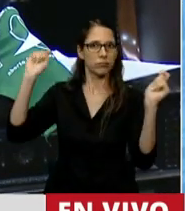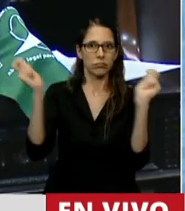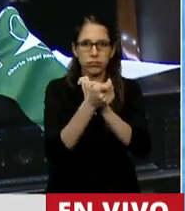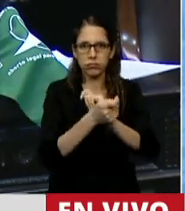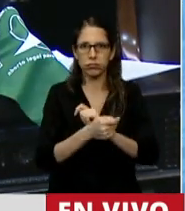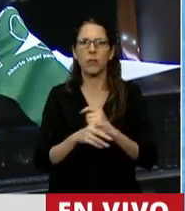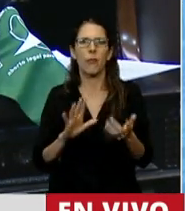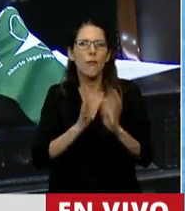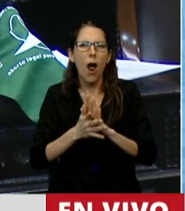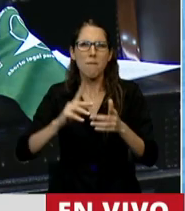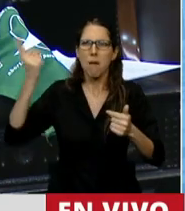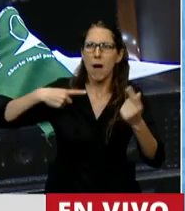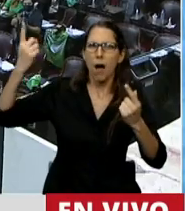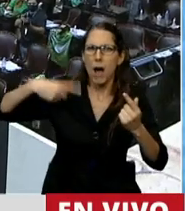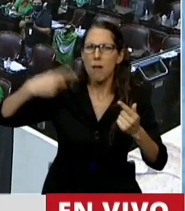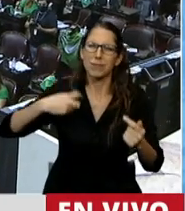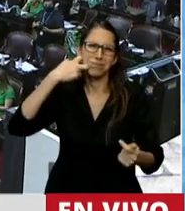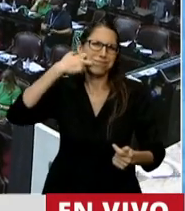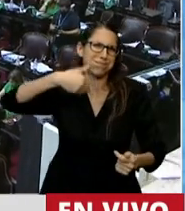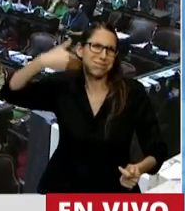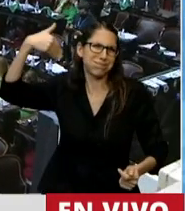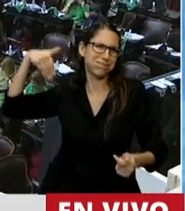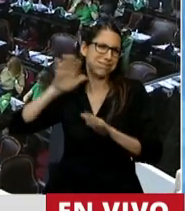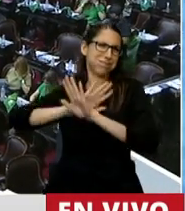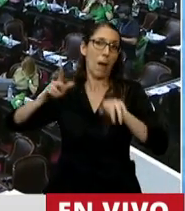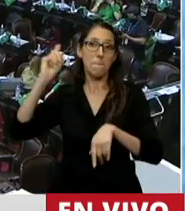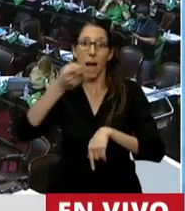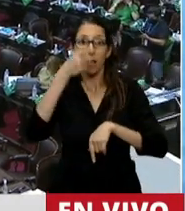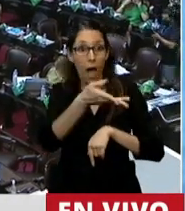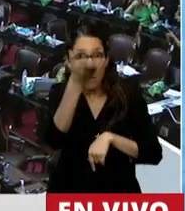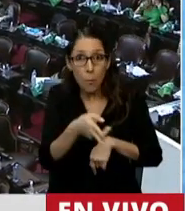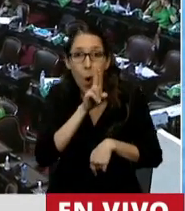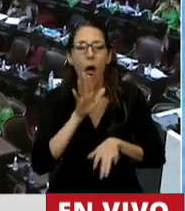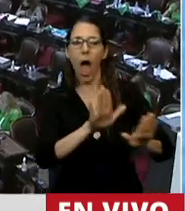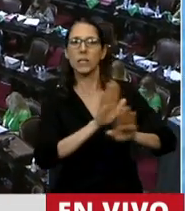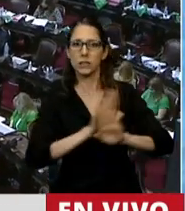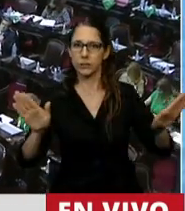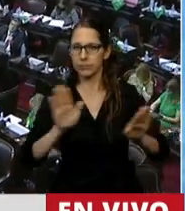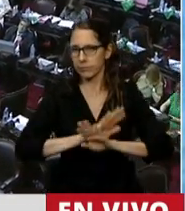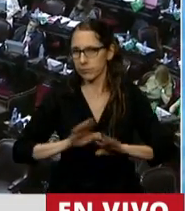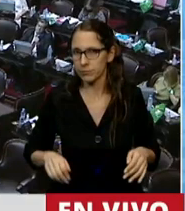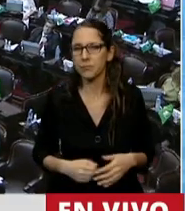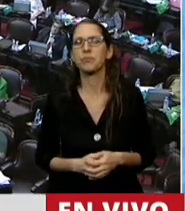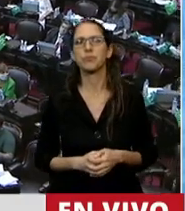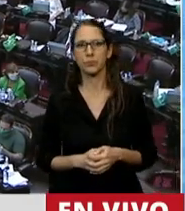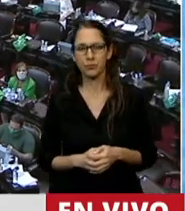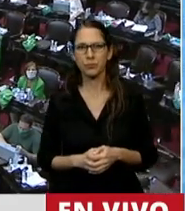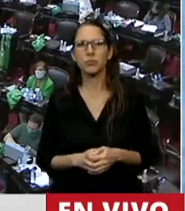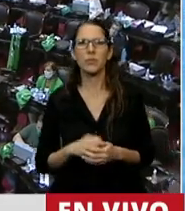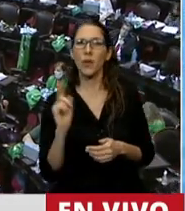límites vetustos que imponen y condicionan a cumplir ciertos patrones. Dejemos nuestra zona de confort,